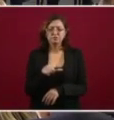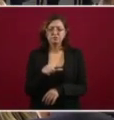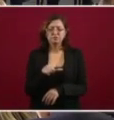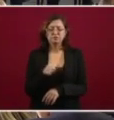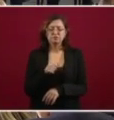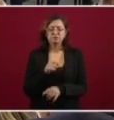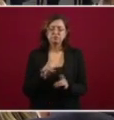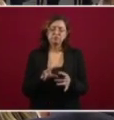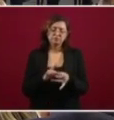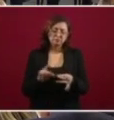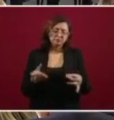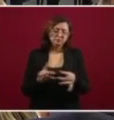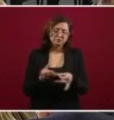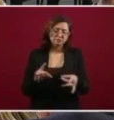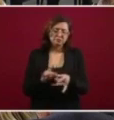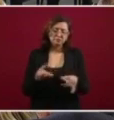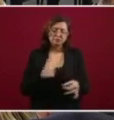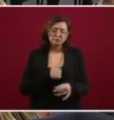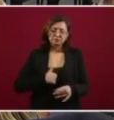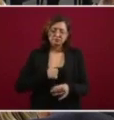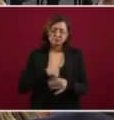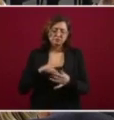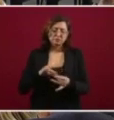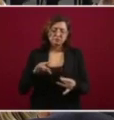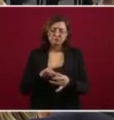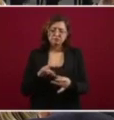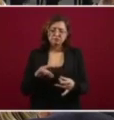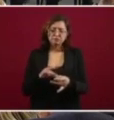este lamentable asunto,